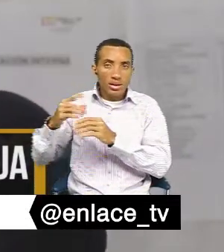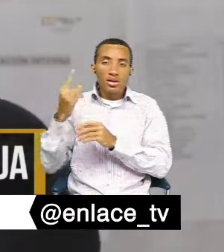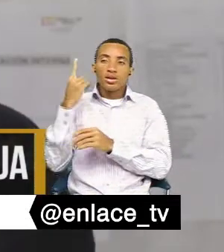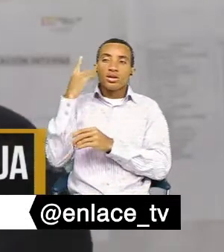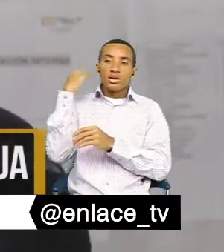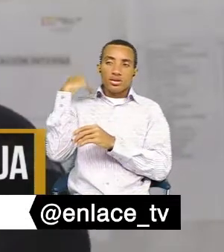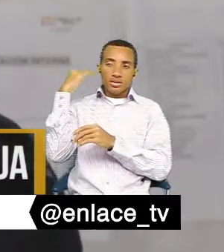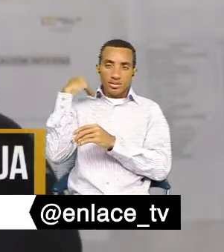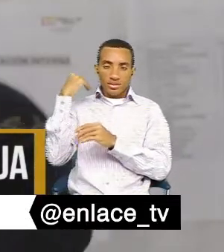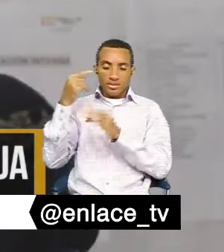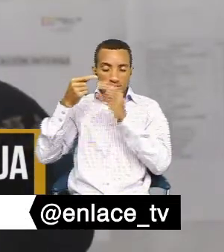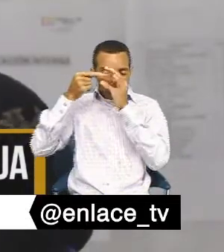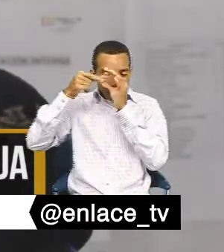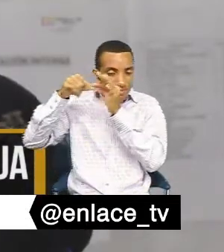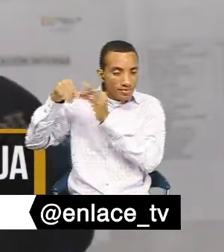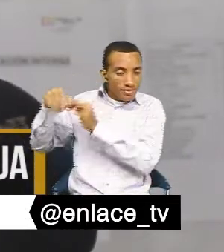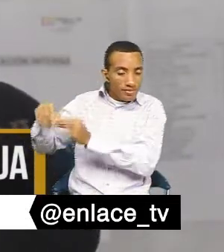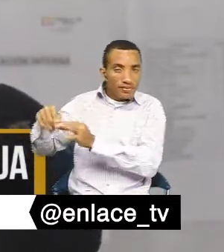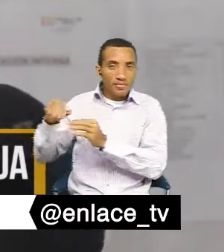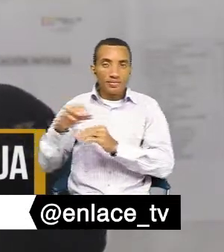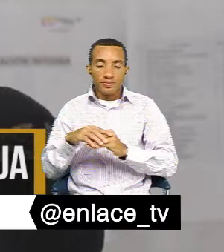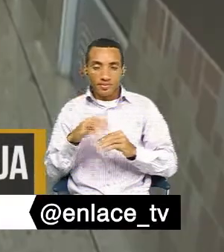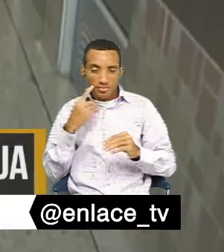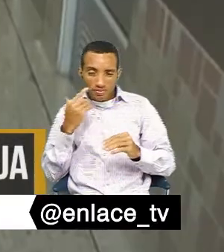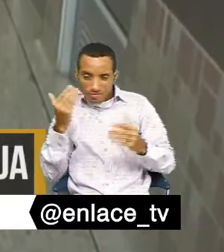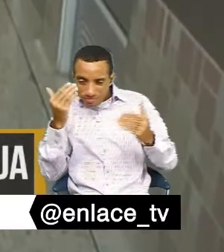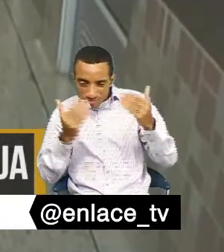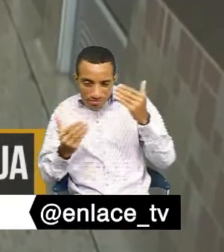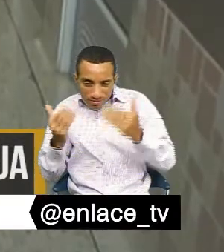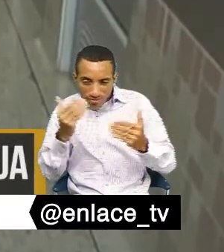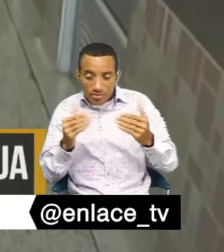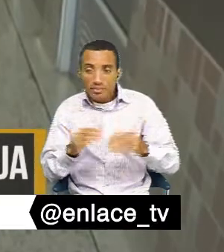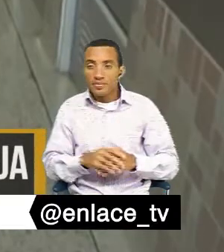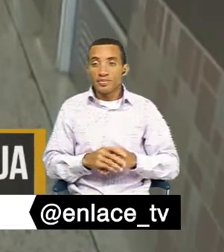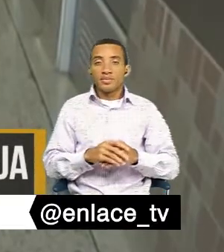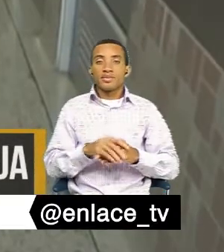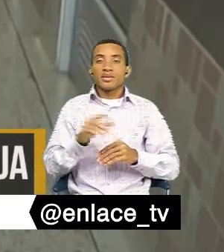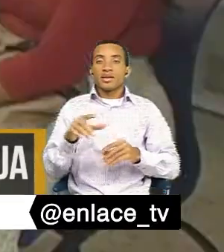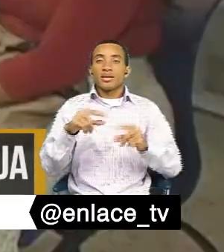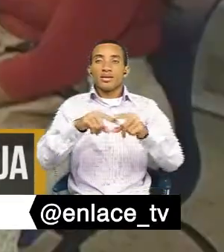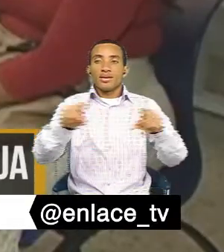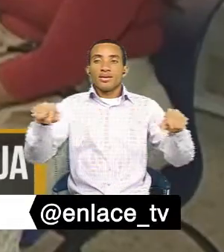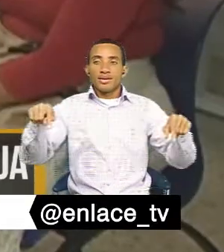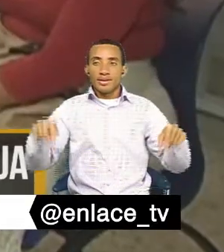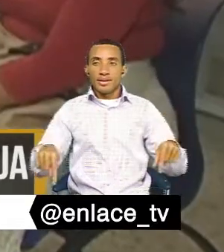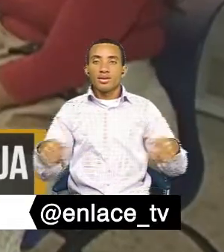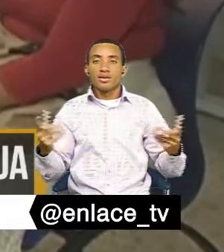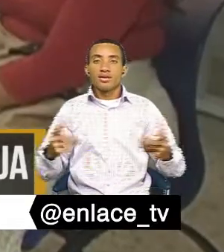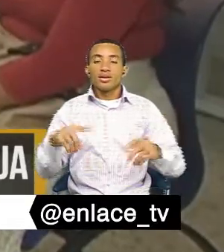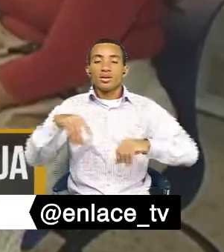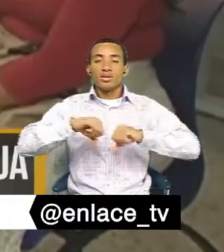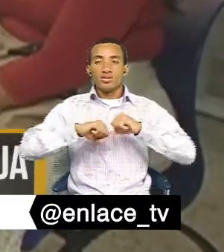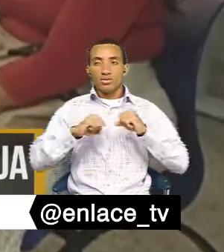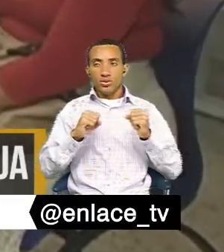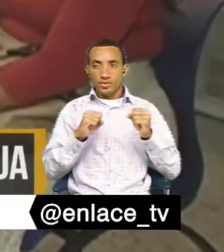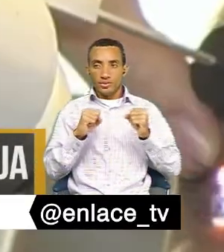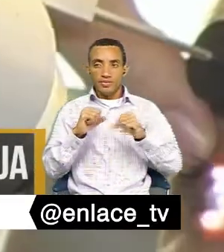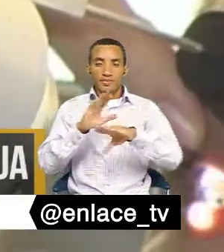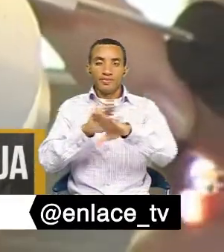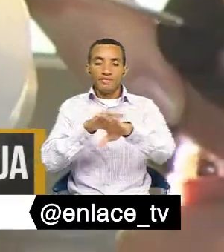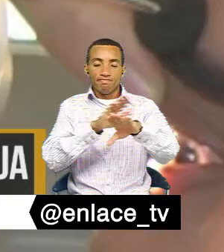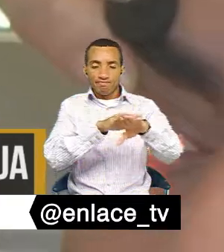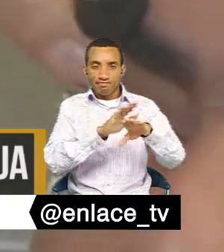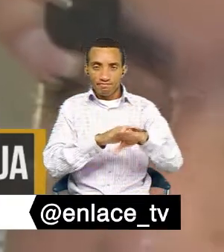la consulta. Básicamente eso. El Centro Ocular del Dr. Rincón de la ciudad de Bogotá le ofrecerá a sus pacientes